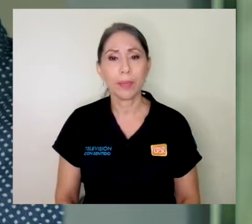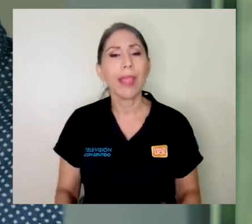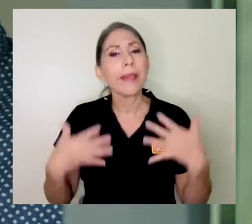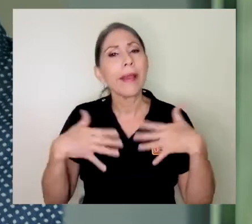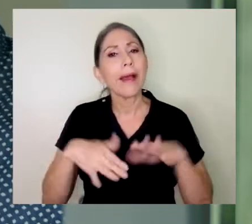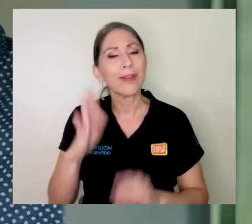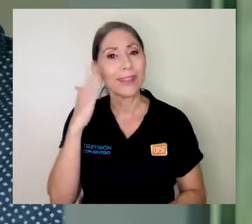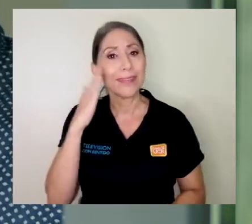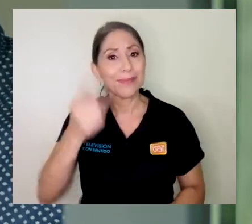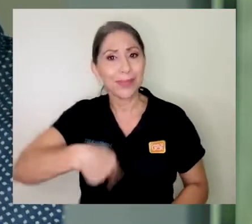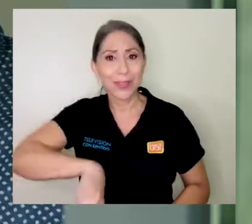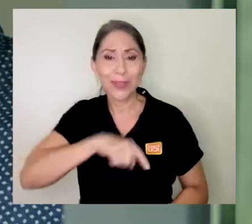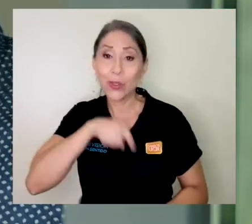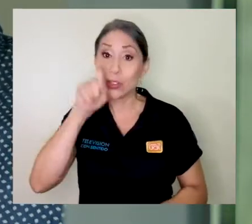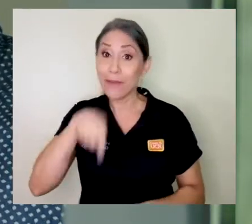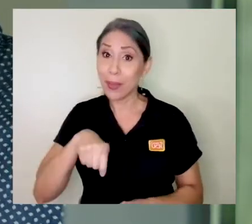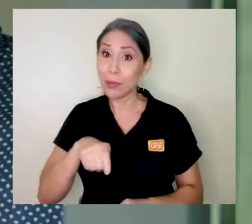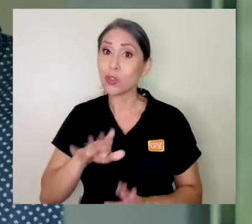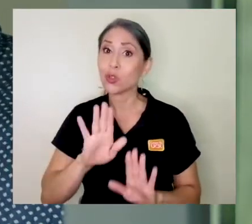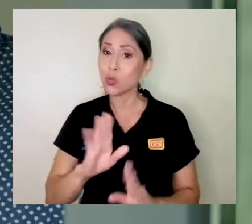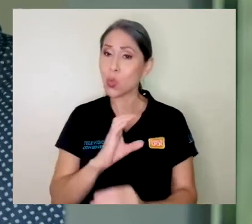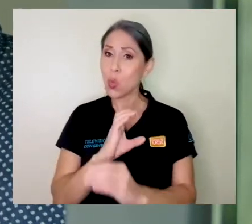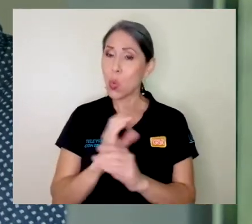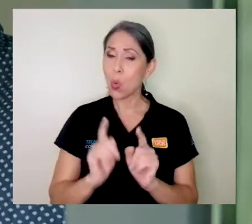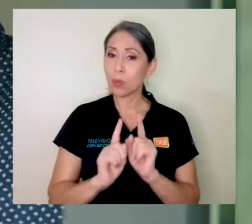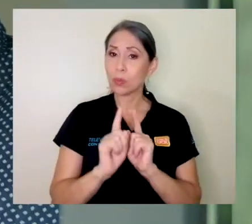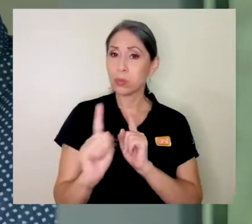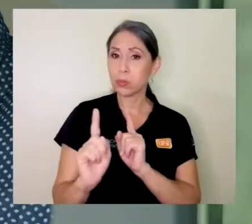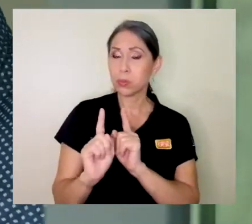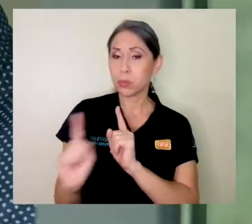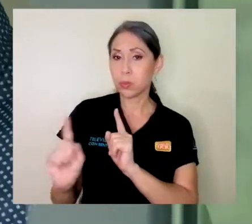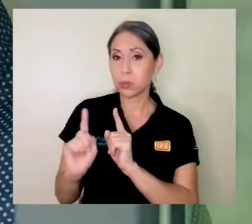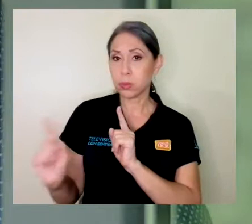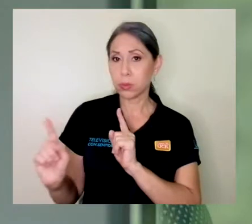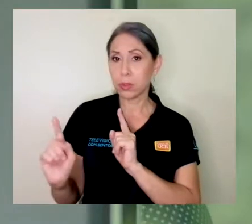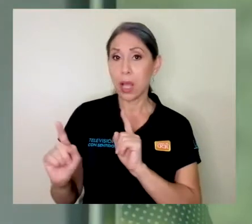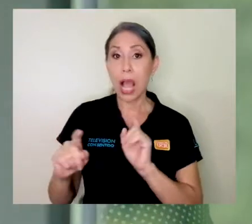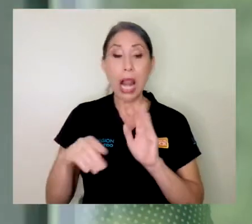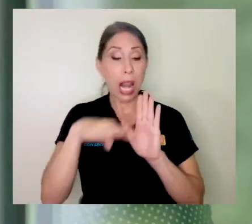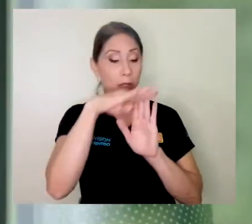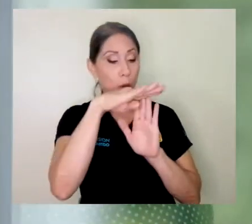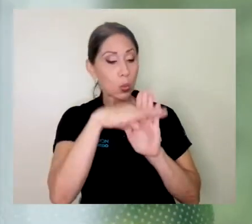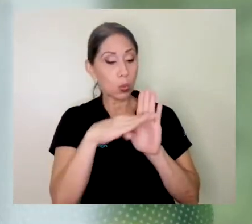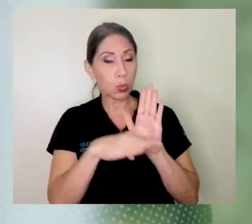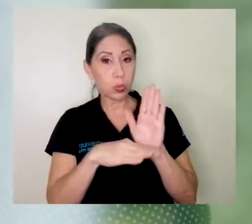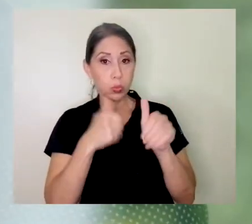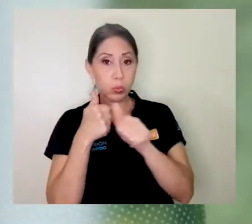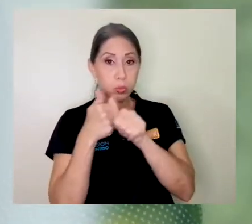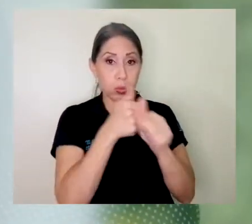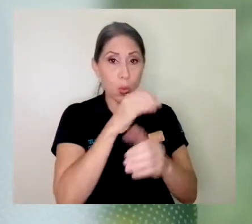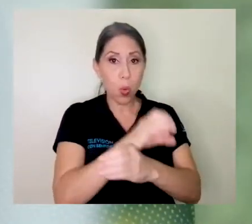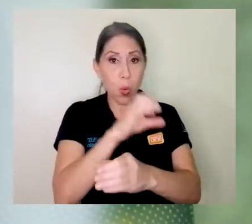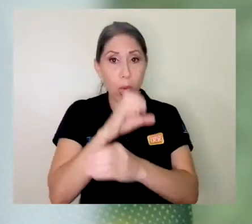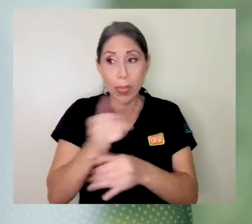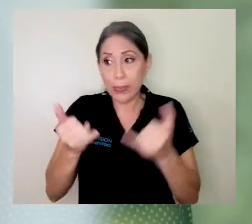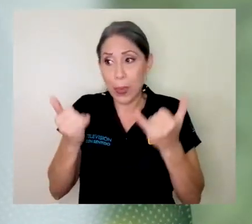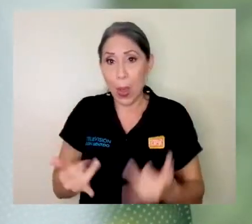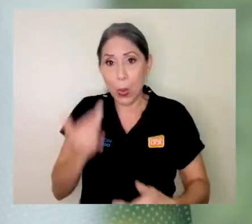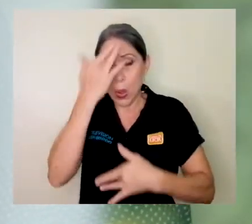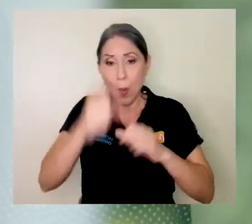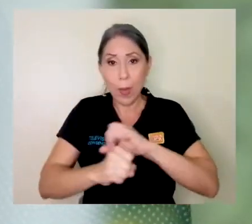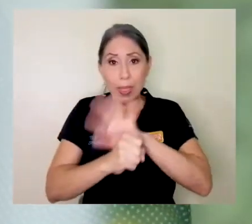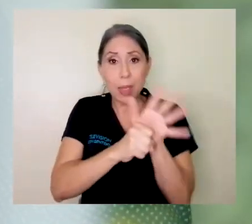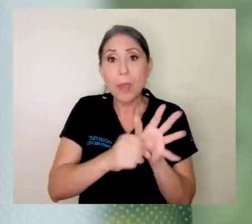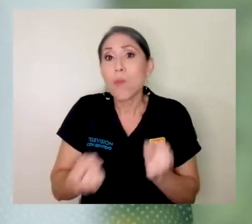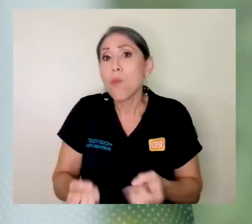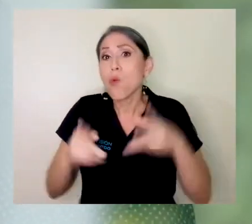Y aunque sabemos que debemos mantener la distancia, las medidas adoptadas en esta pandemia no han sido muy bien